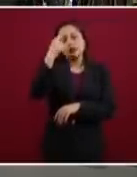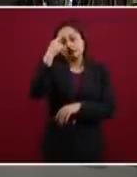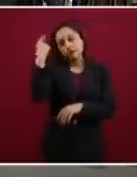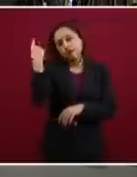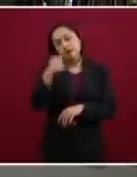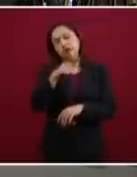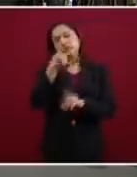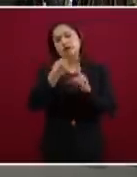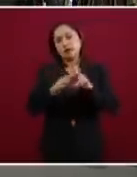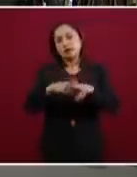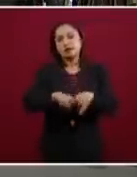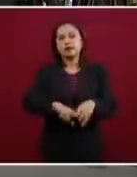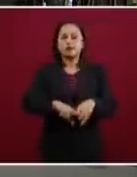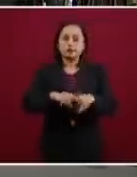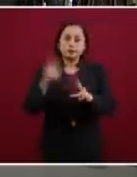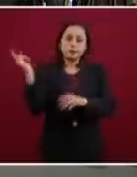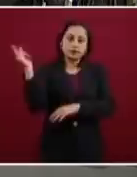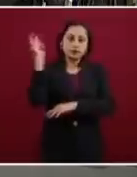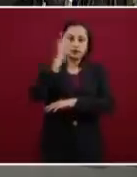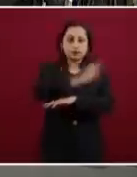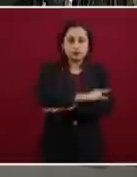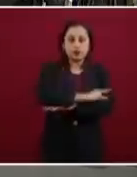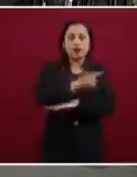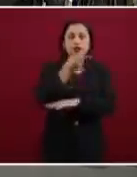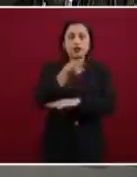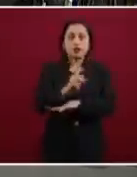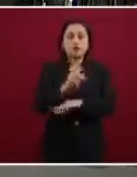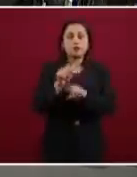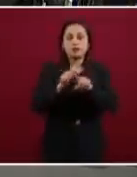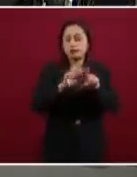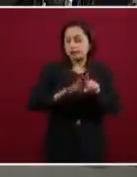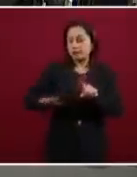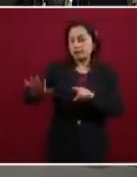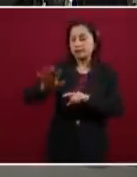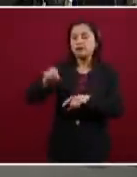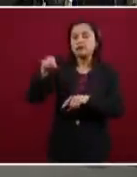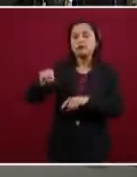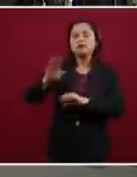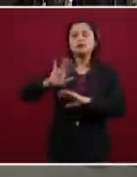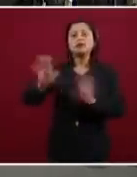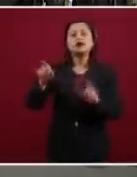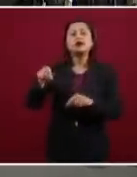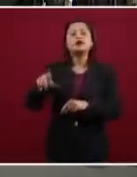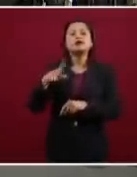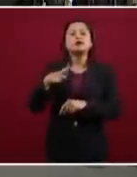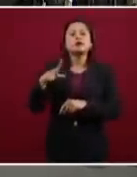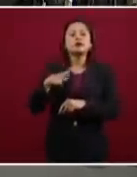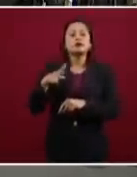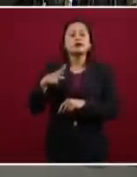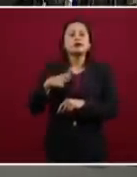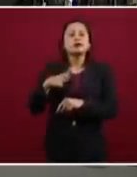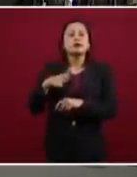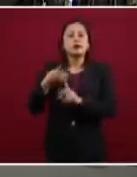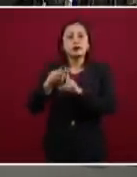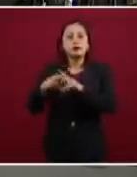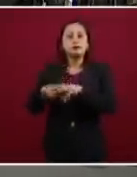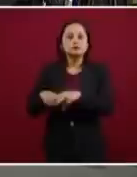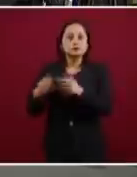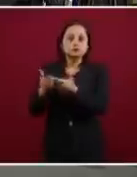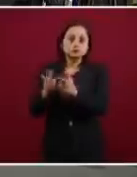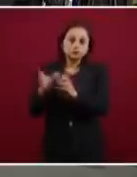pero se estaba planeando y desarrollando ya este operativo el decide